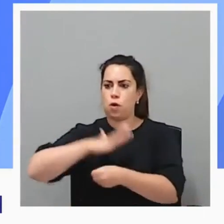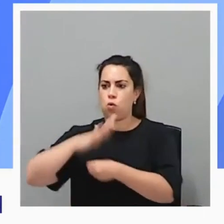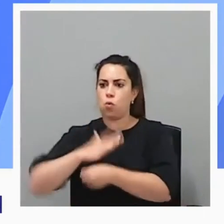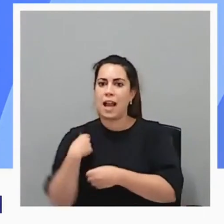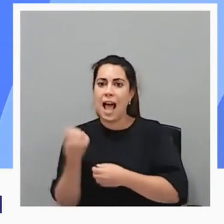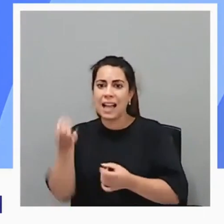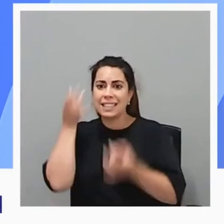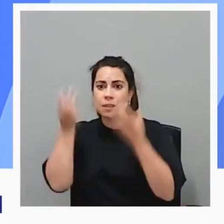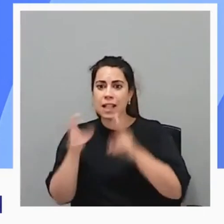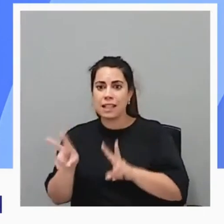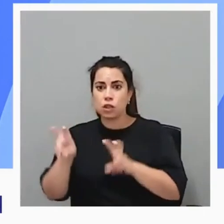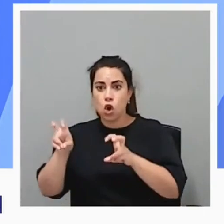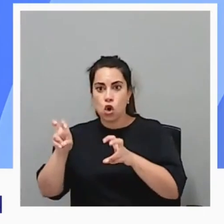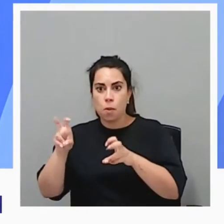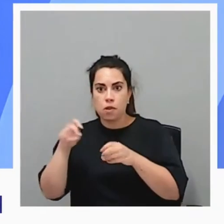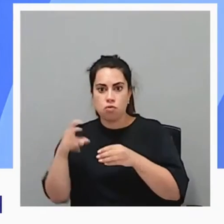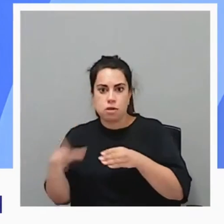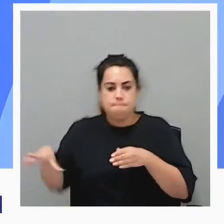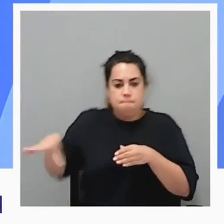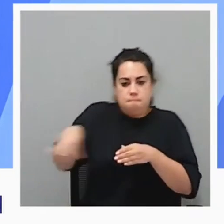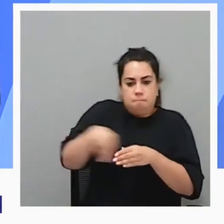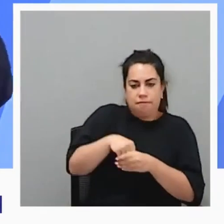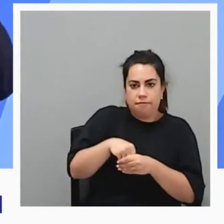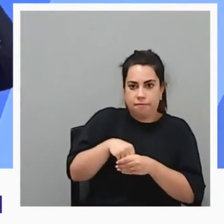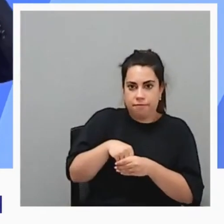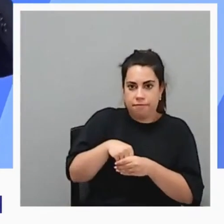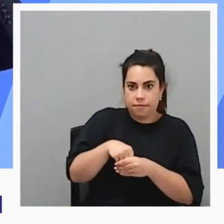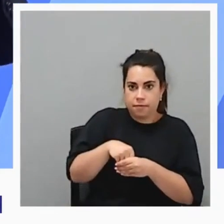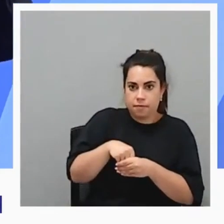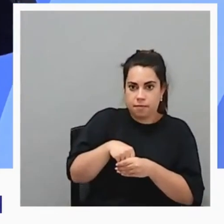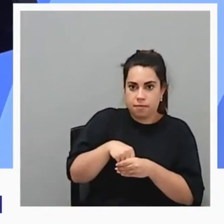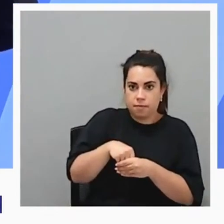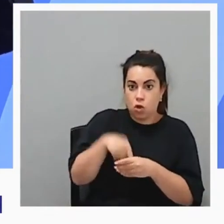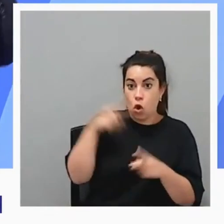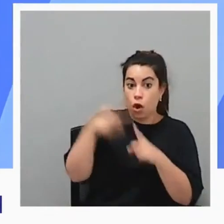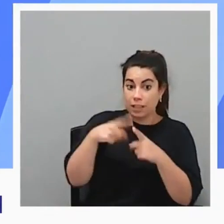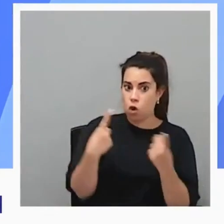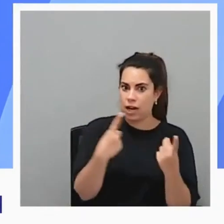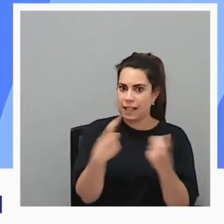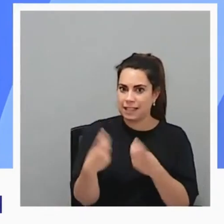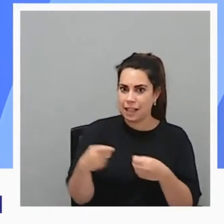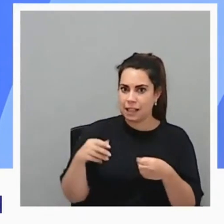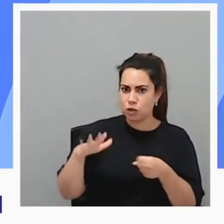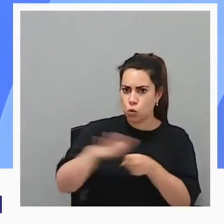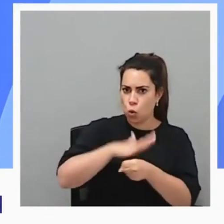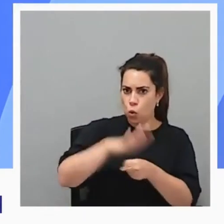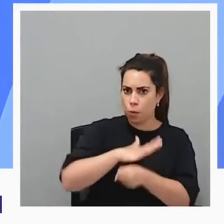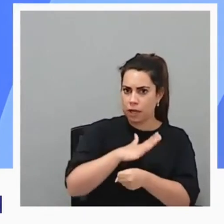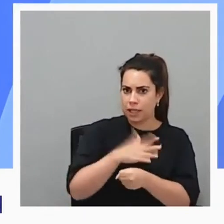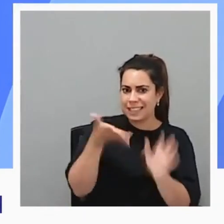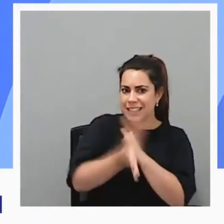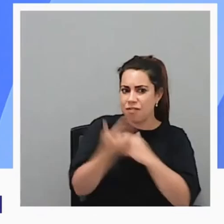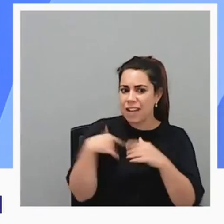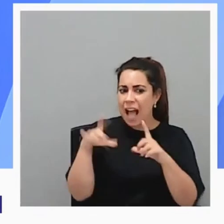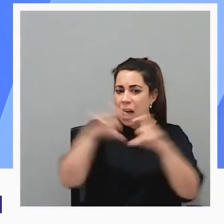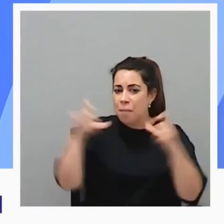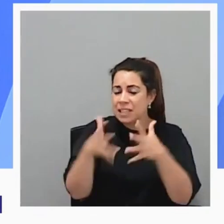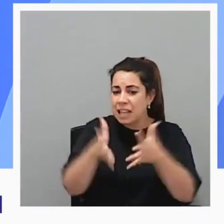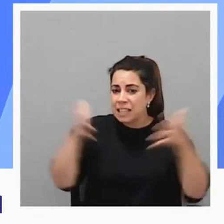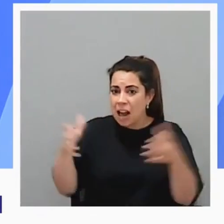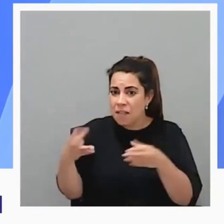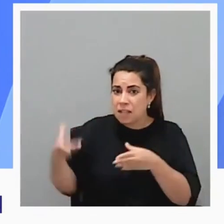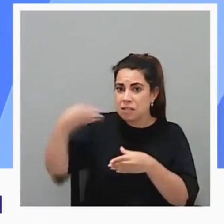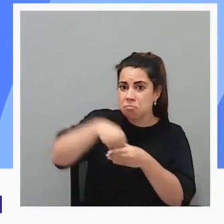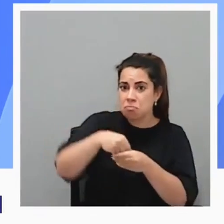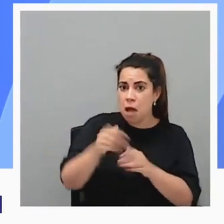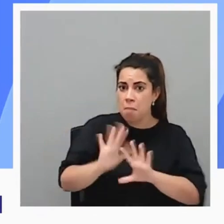responden a una pauta distinta. Ahora ya no son realizadas en el seno de grandes organizaciones, sino